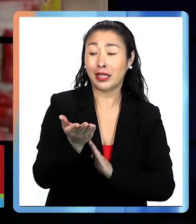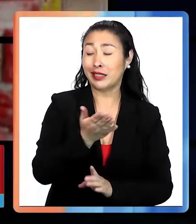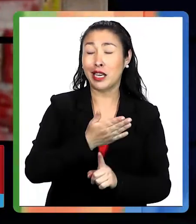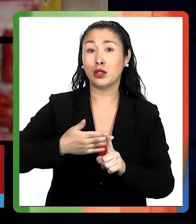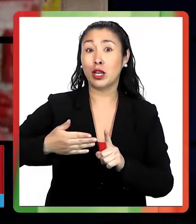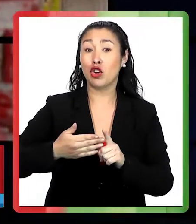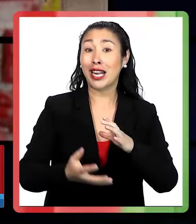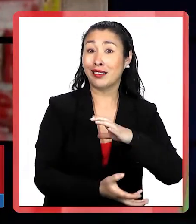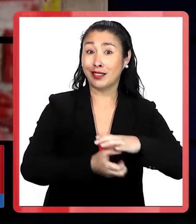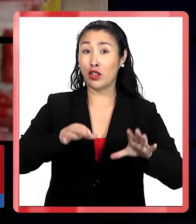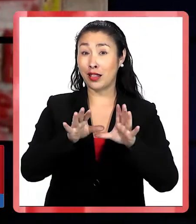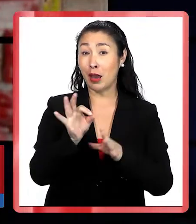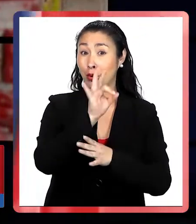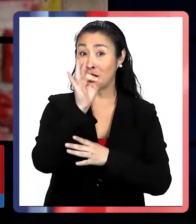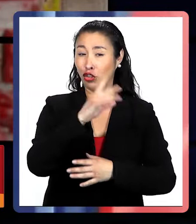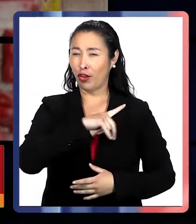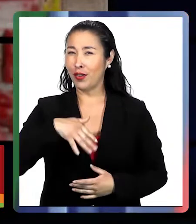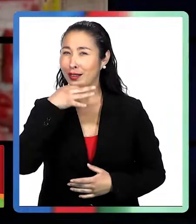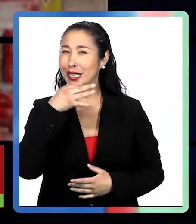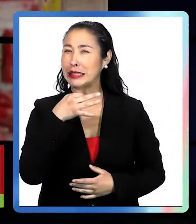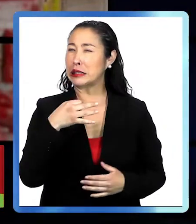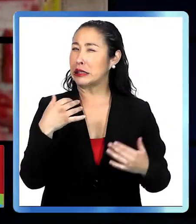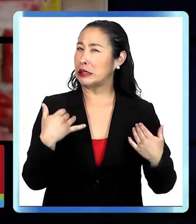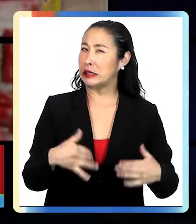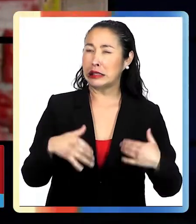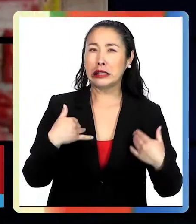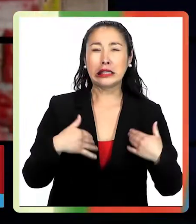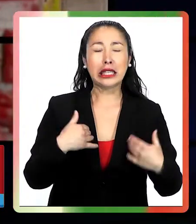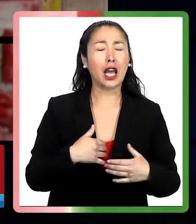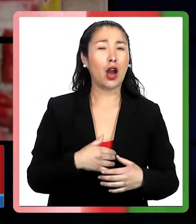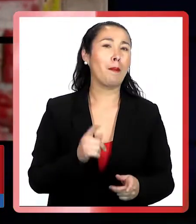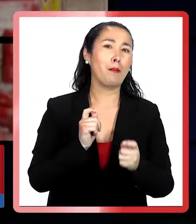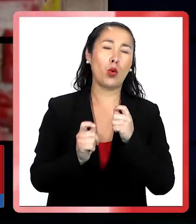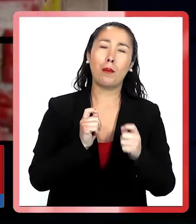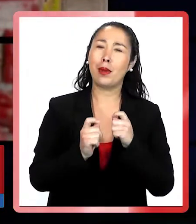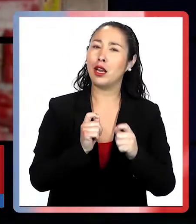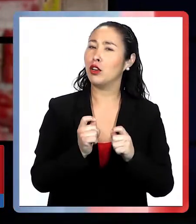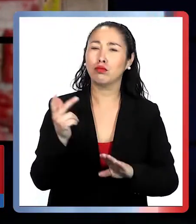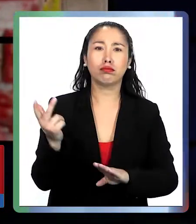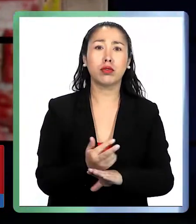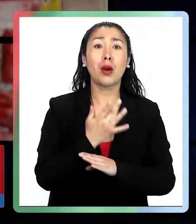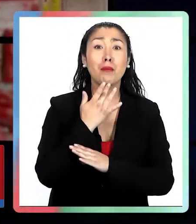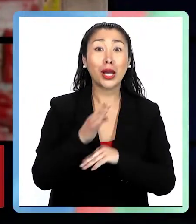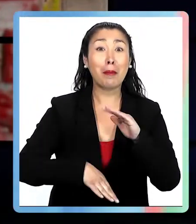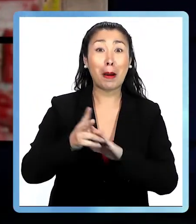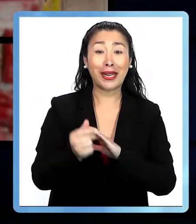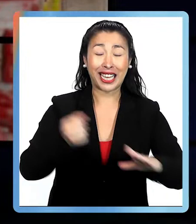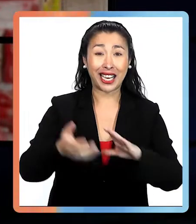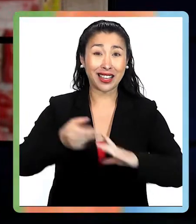un nuevo retiro del 10%, dice el gobierno, sería una verdadera bomba porque con más dinero